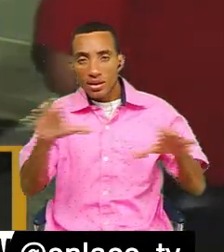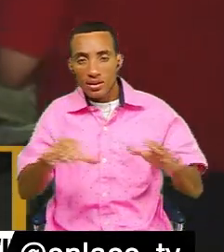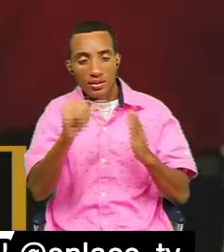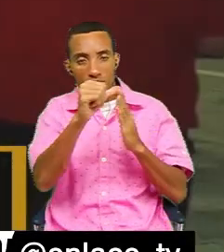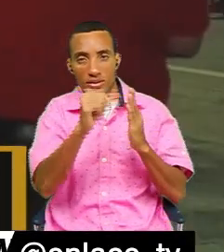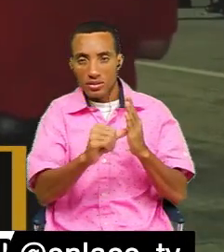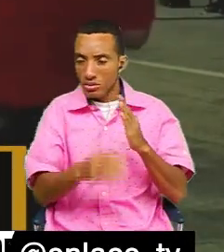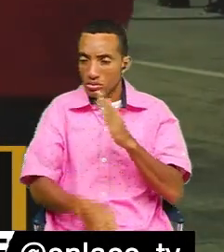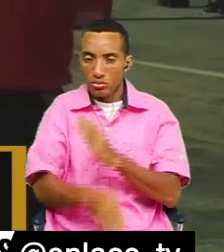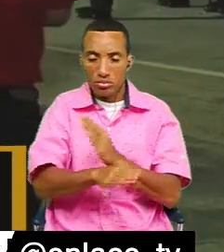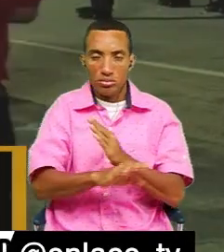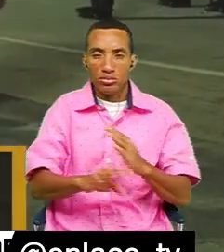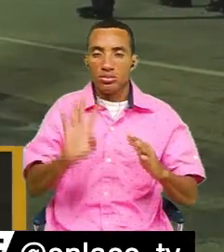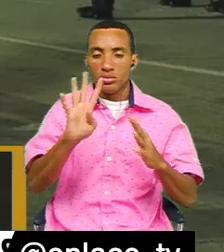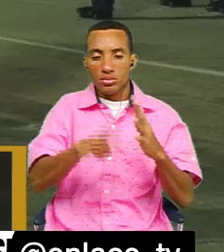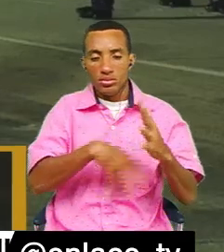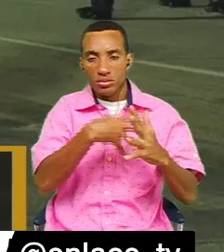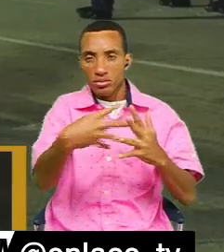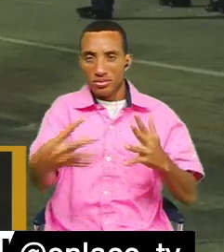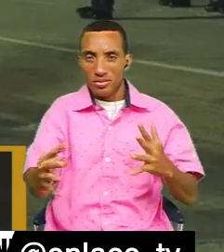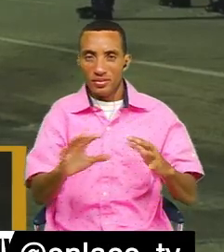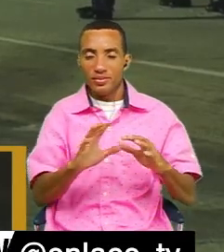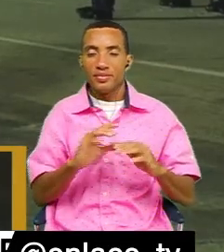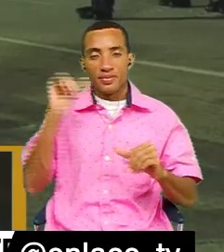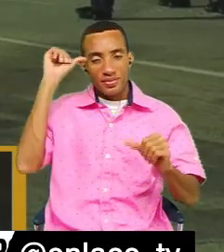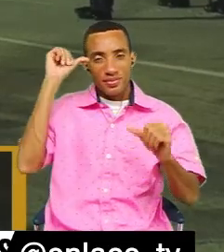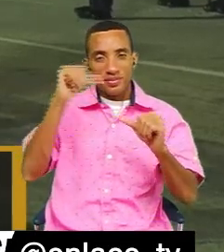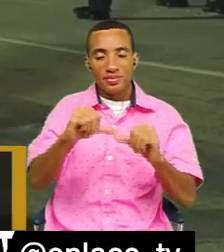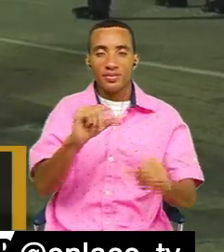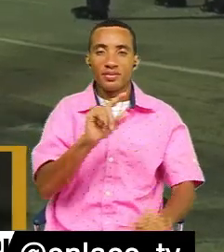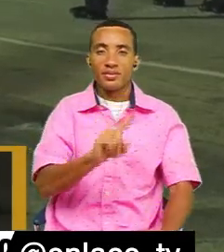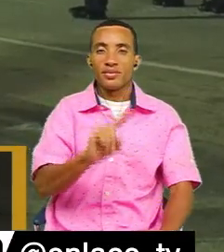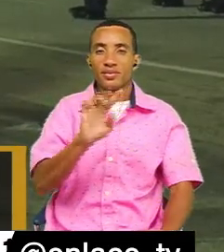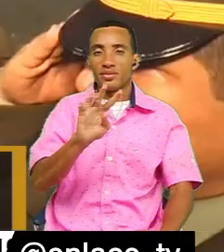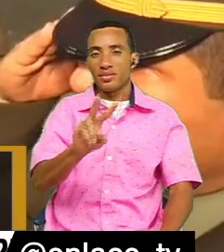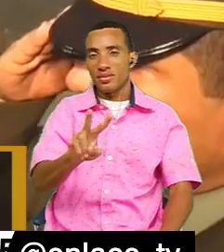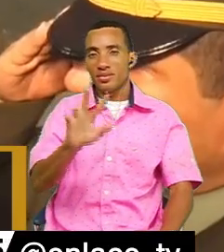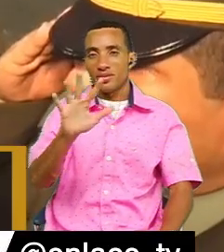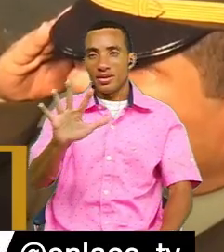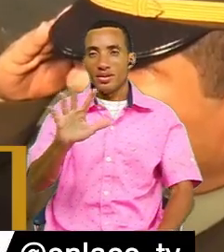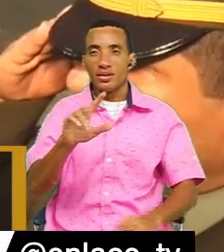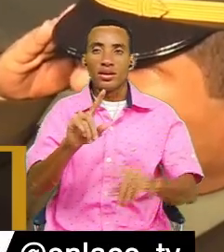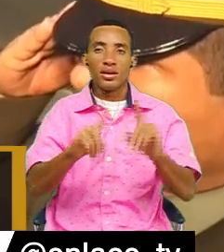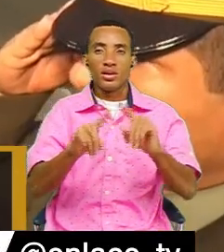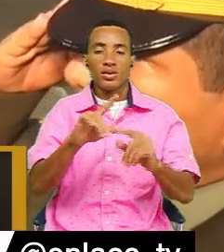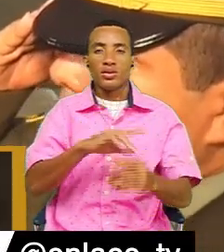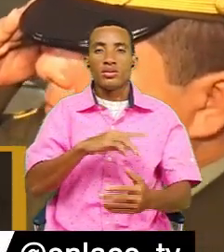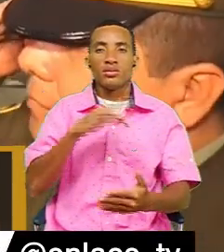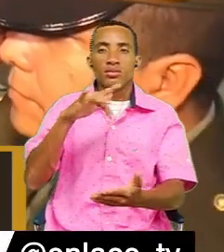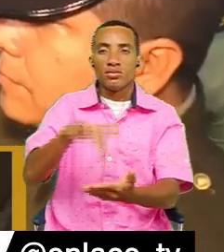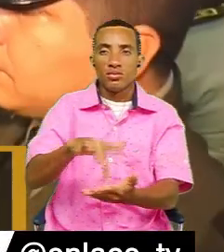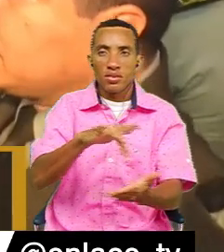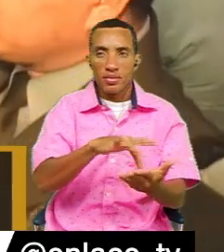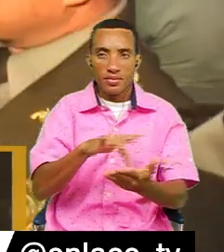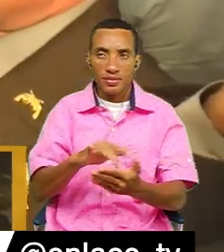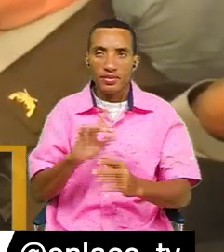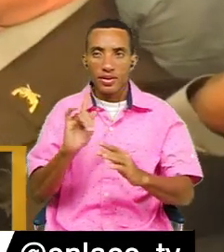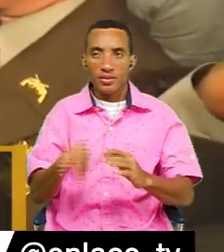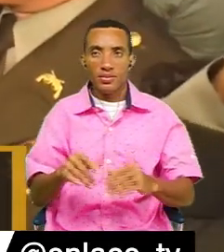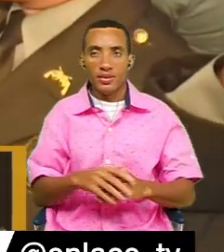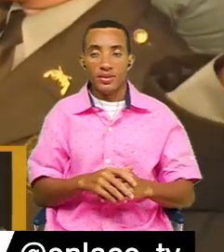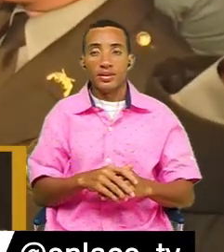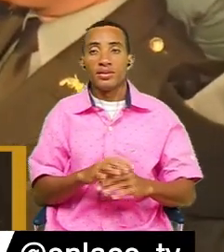el aniversario número 125 de la Policía Nacional. Pues aquí en la región del Magdalena Medio, diferentes autoridades hacen presencia con el objetivo de contribuir a